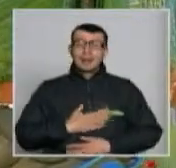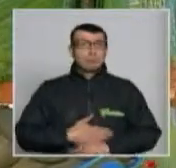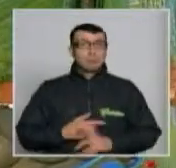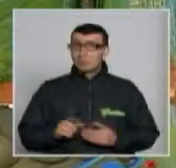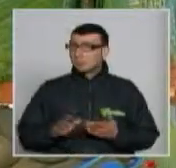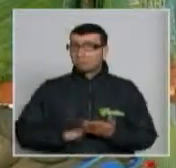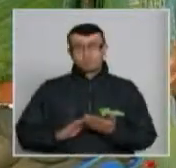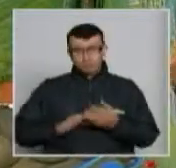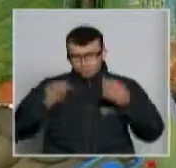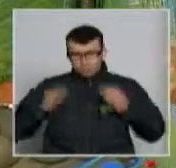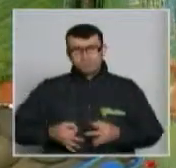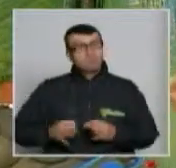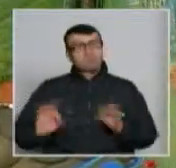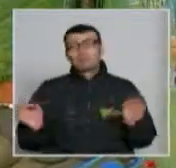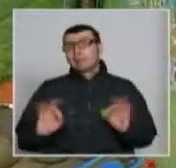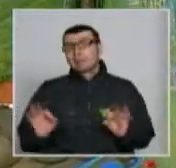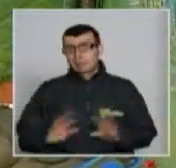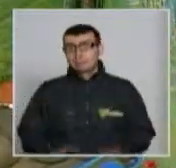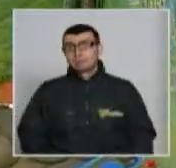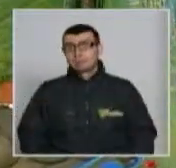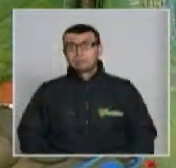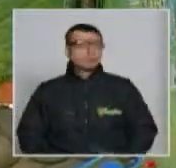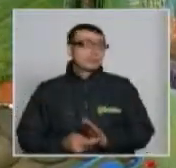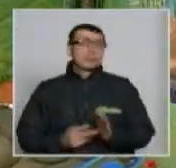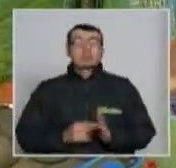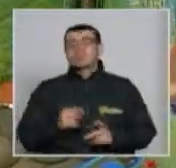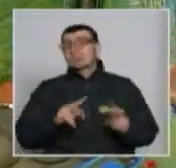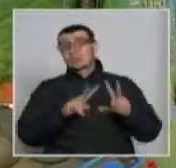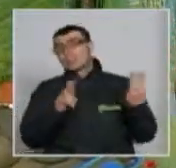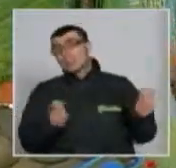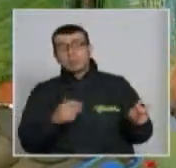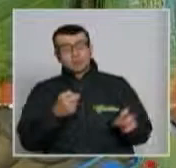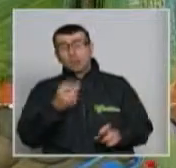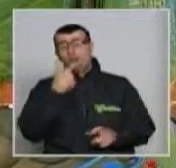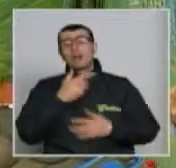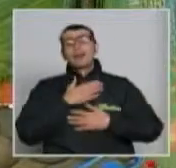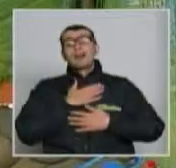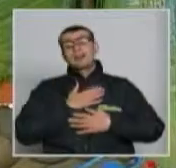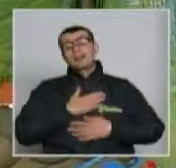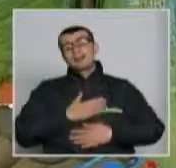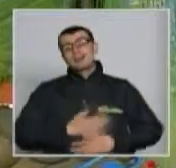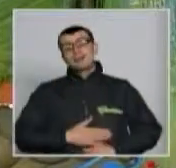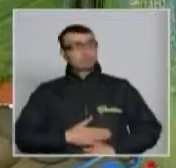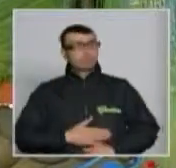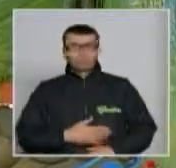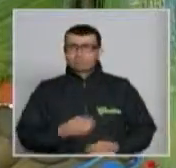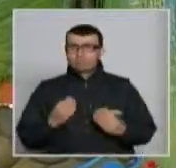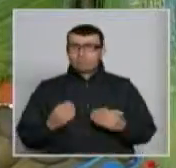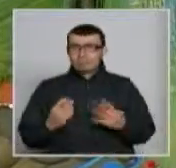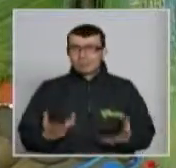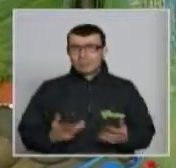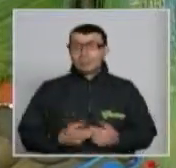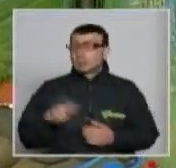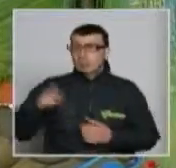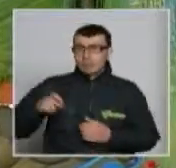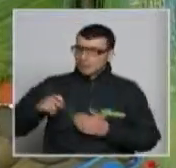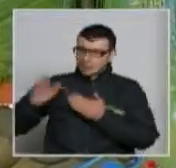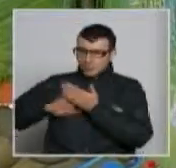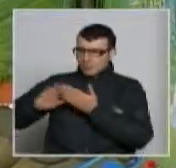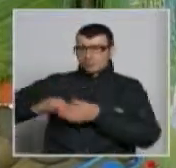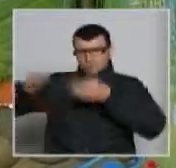cura. Es decir, caemos en el tema de los analgésicos, de los calmantes, cuando realmente necesitas un